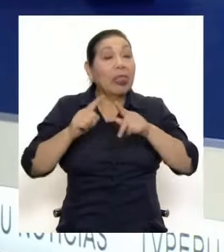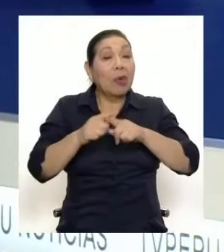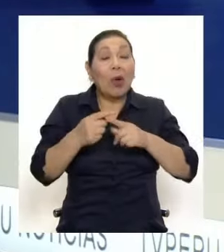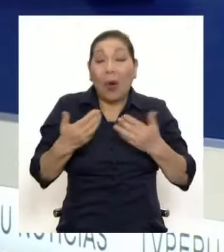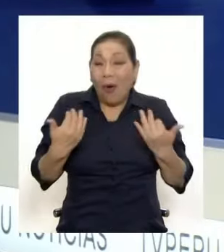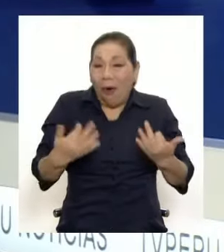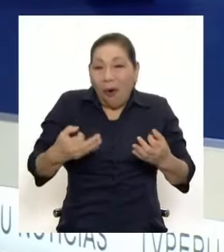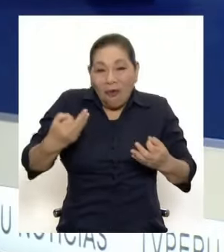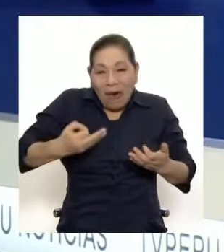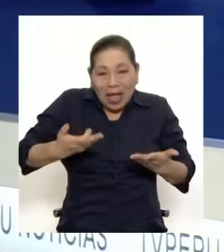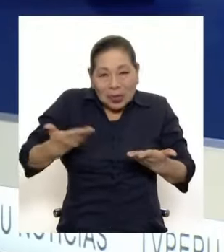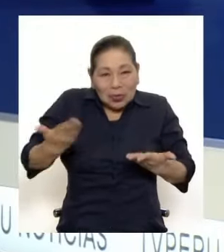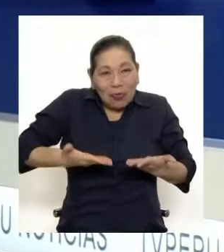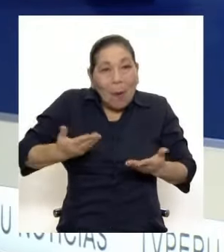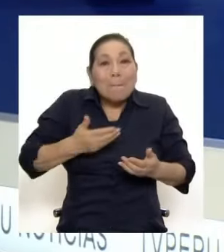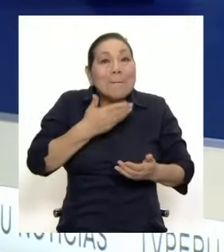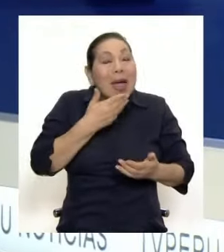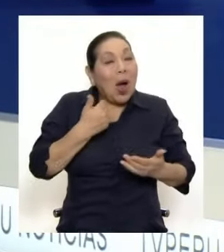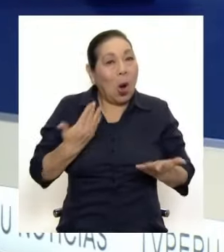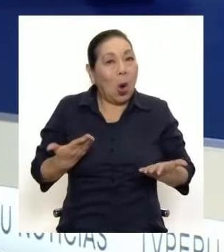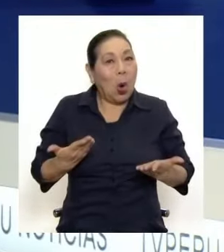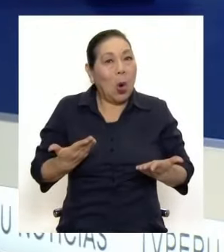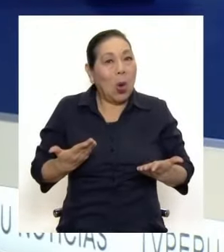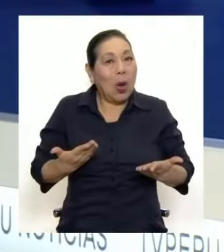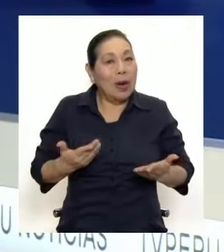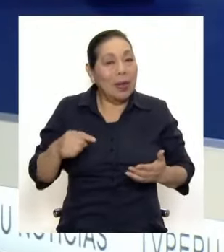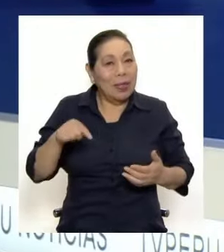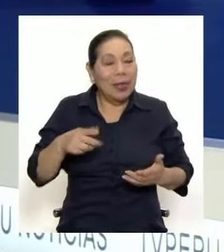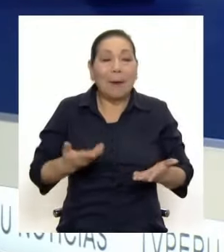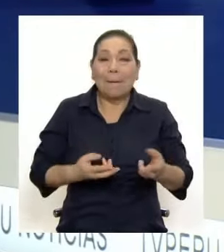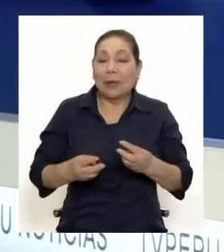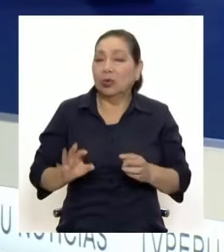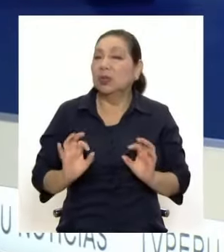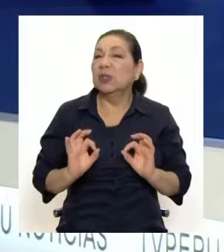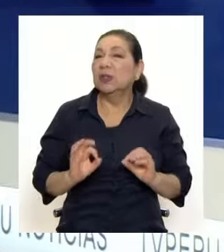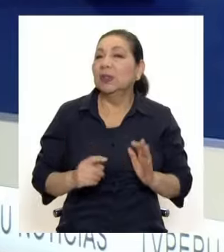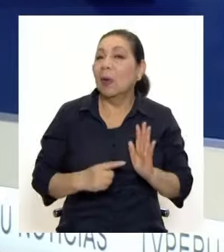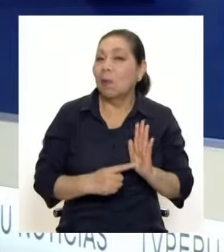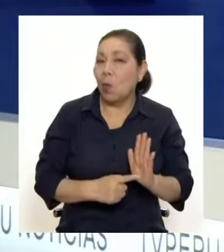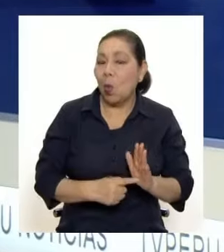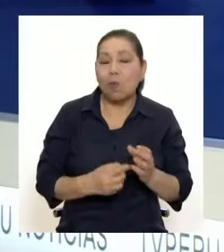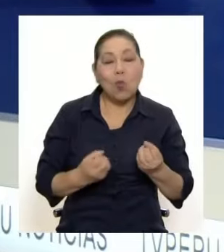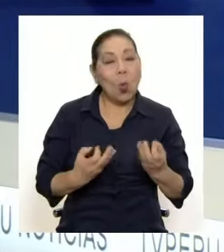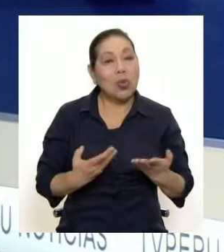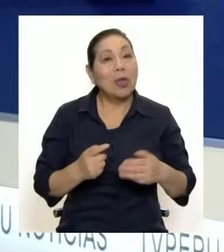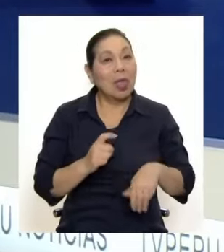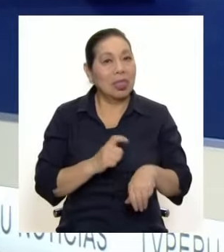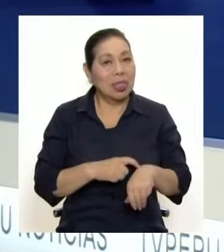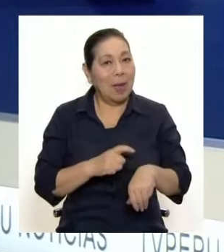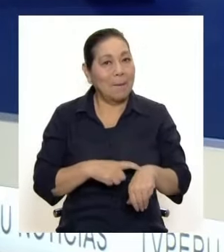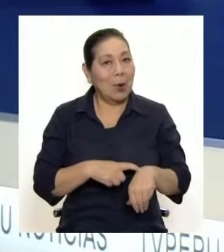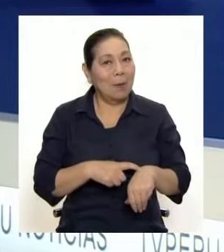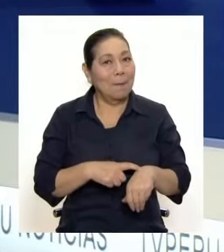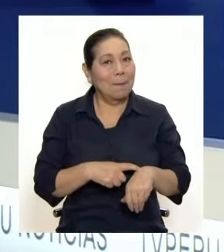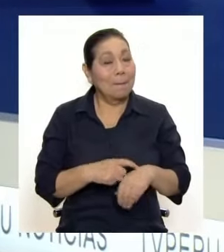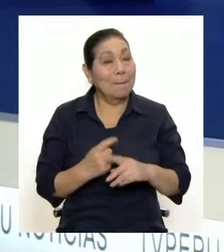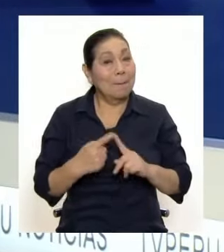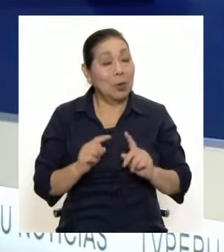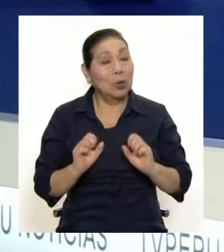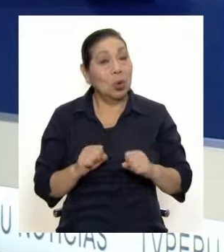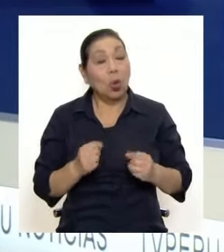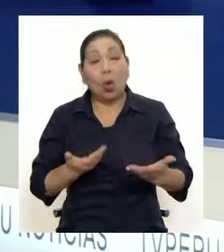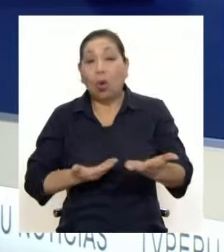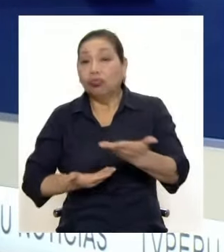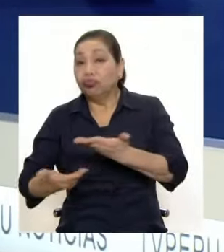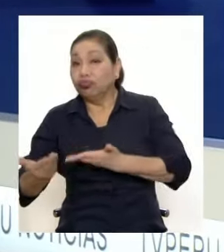frescos en mejor calidad al mercado chino eso nos da muchísimo más tiempo de para poder